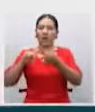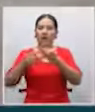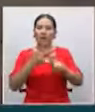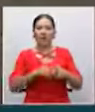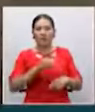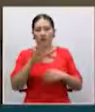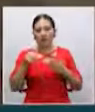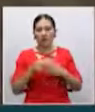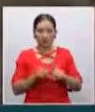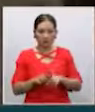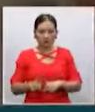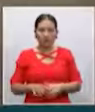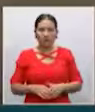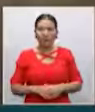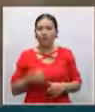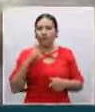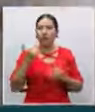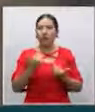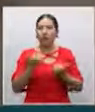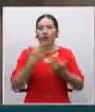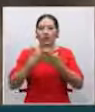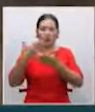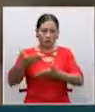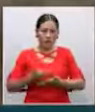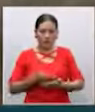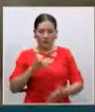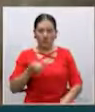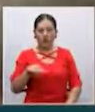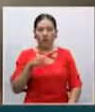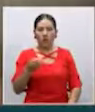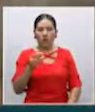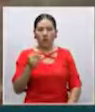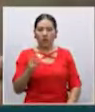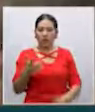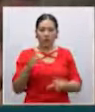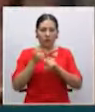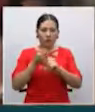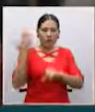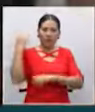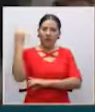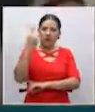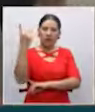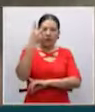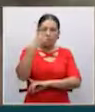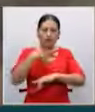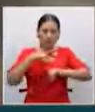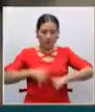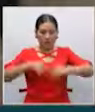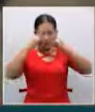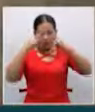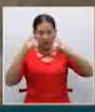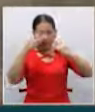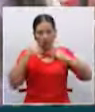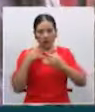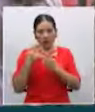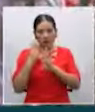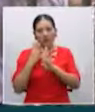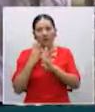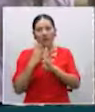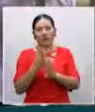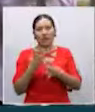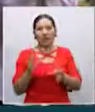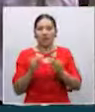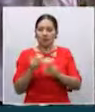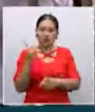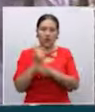económica. Bueno, le damos la bienvenida a Johan, que con mucho esfuerzo tuvo varios días sacrificándose, y como él lo dice,